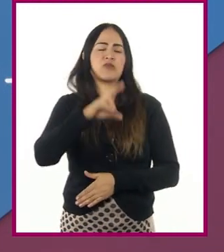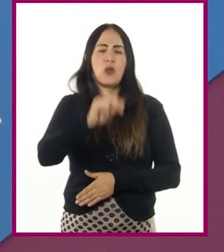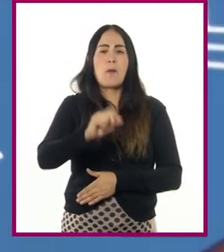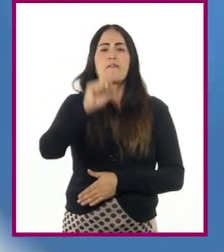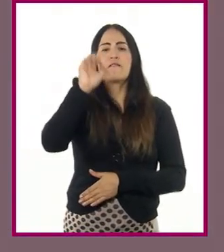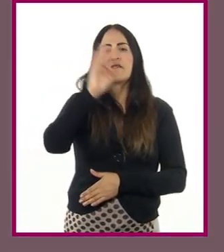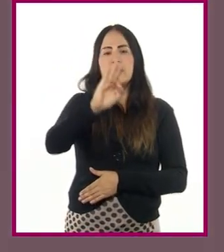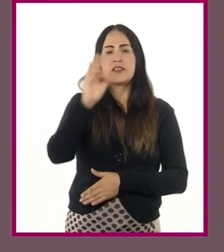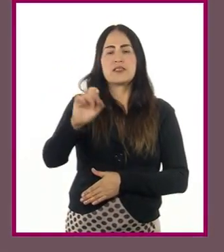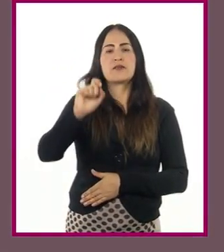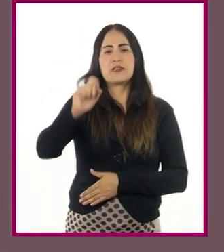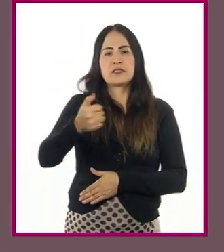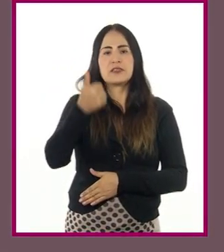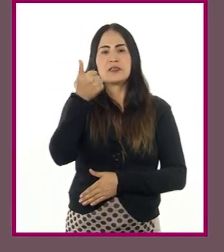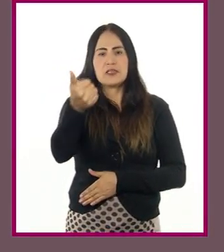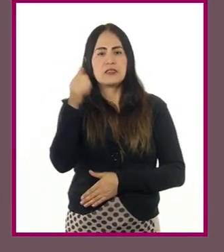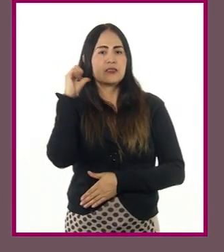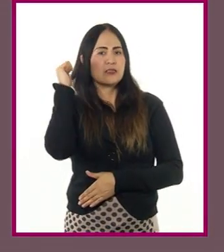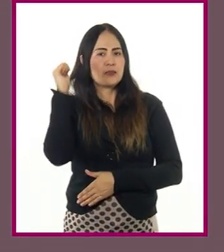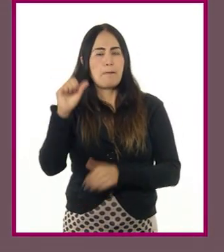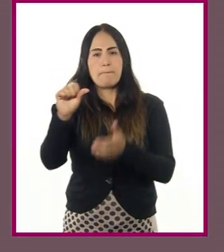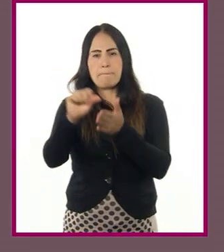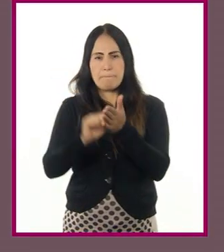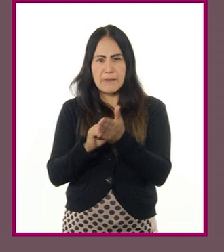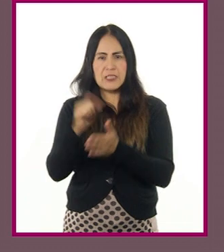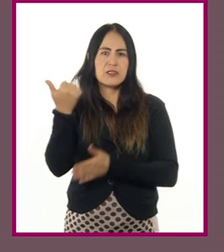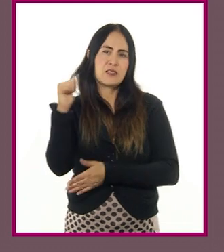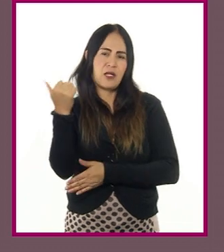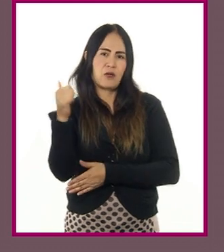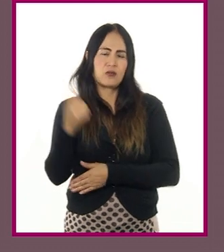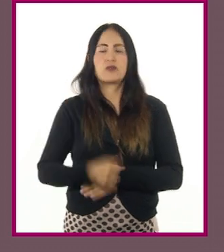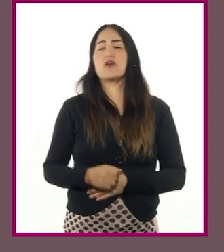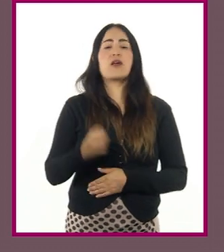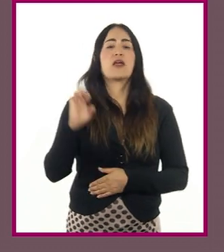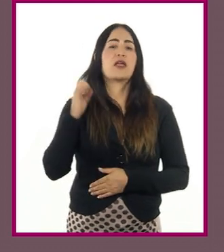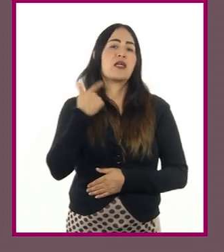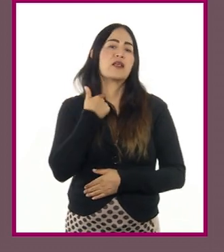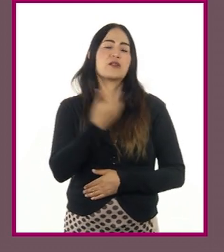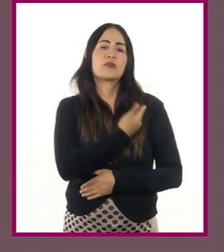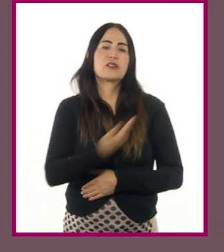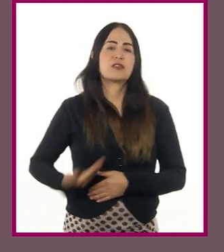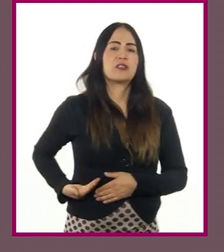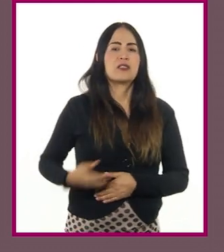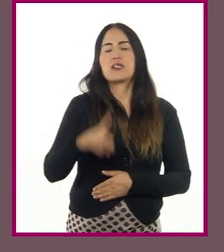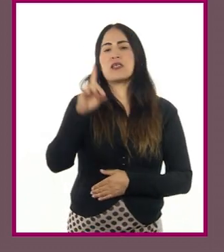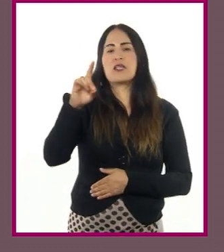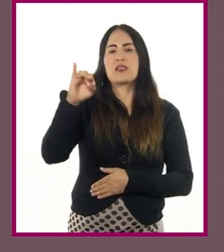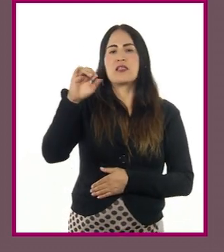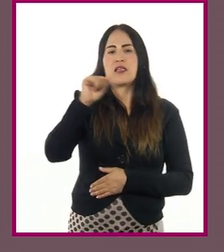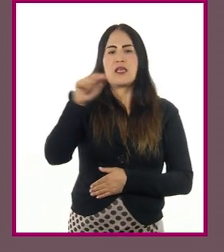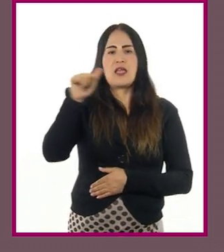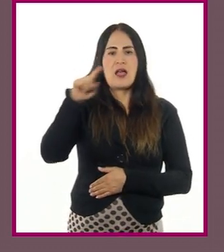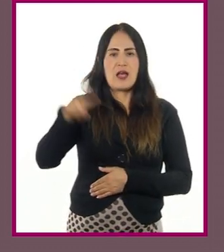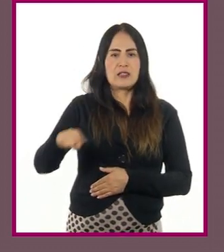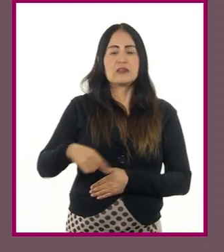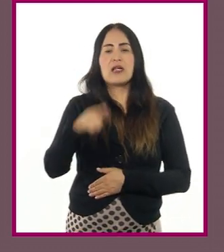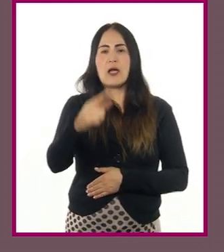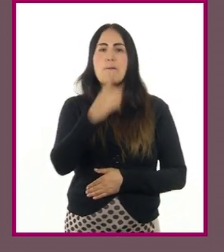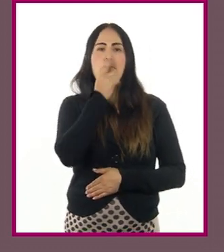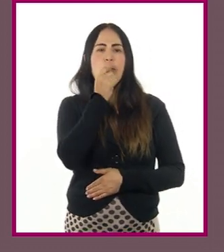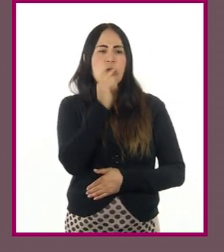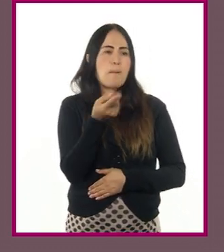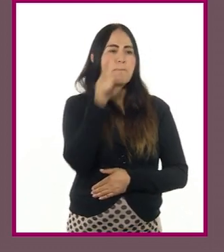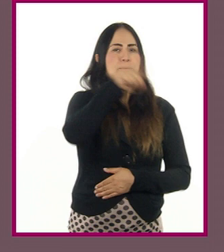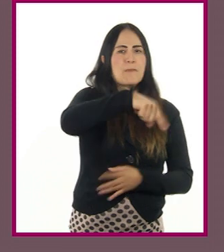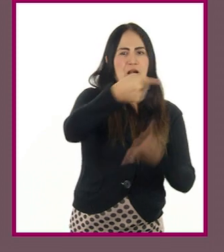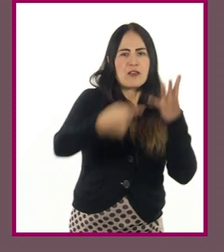agosto. El presidente Díaz Ordaz envió a las fuerzas del orden a tomar los hospitales, sustituyendo